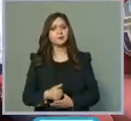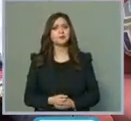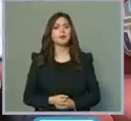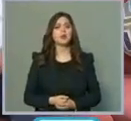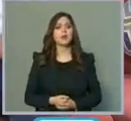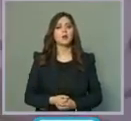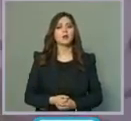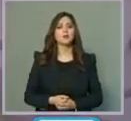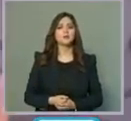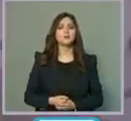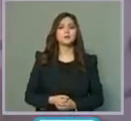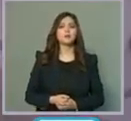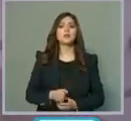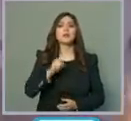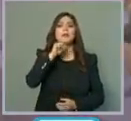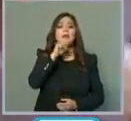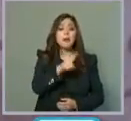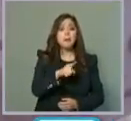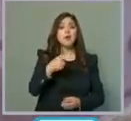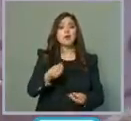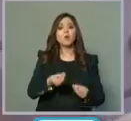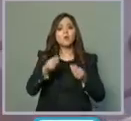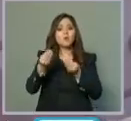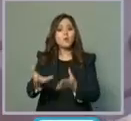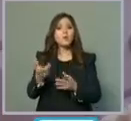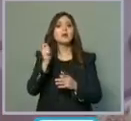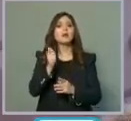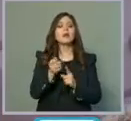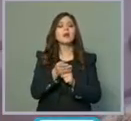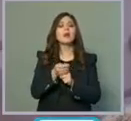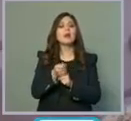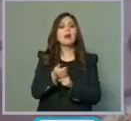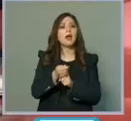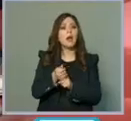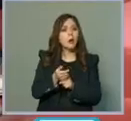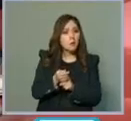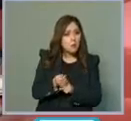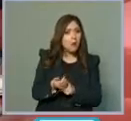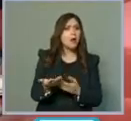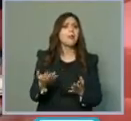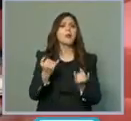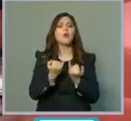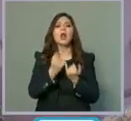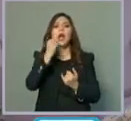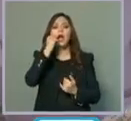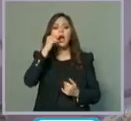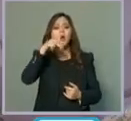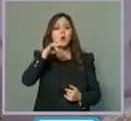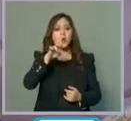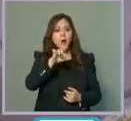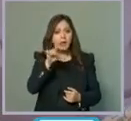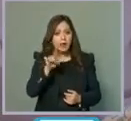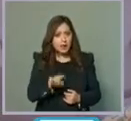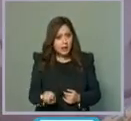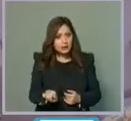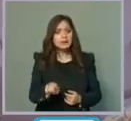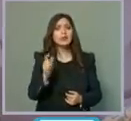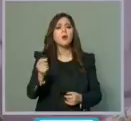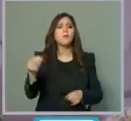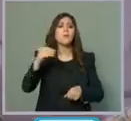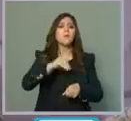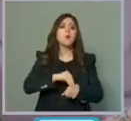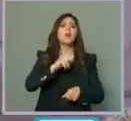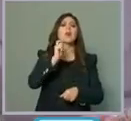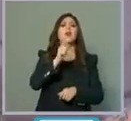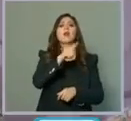Y también podemos darle, por ejemplo, cacahuates. Les encantan los cacahuates, podemos darle nueces. Si queremos darle botanitas a base de proteínas,